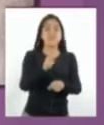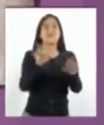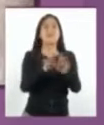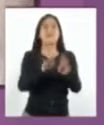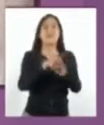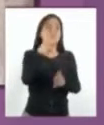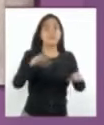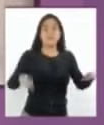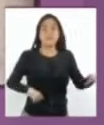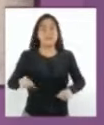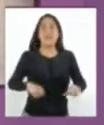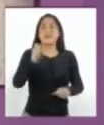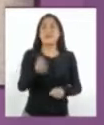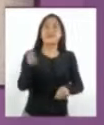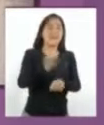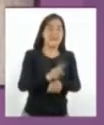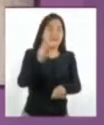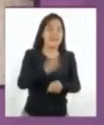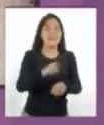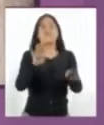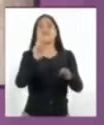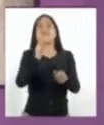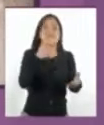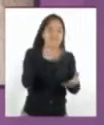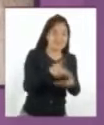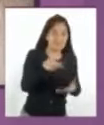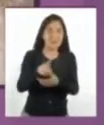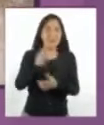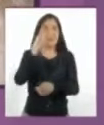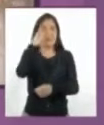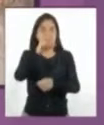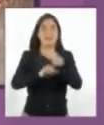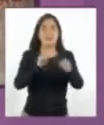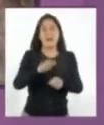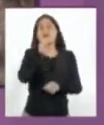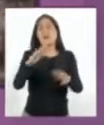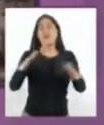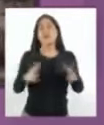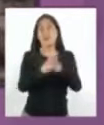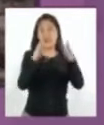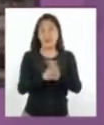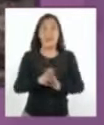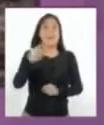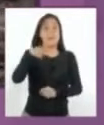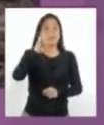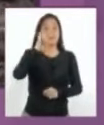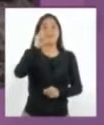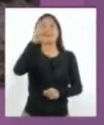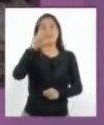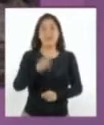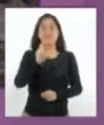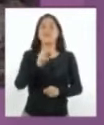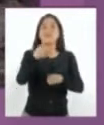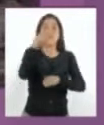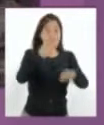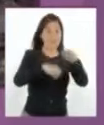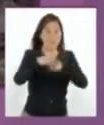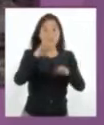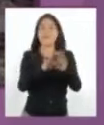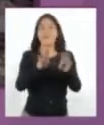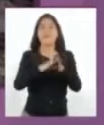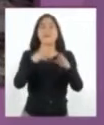actividades cotidianas de estos grupos, como la caza o la guerra. Lo que sí es un hecho es que son obras inherentes